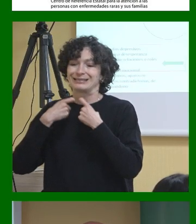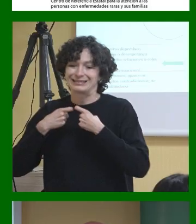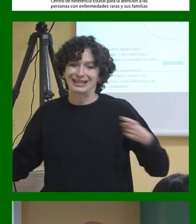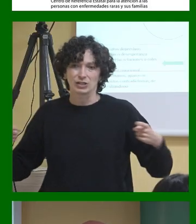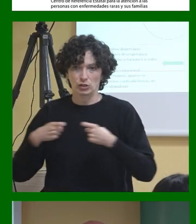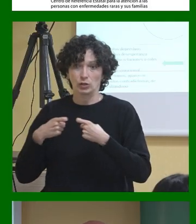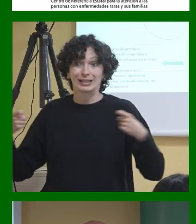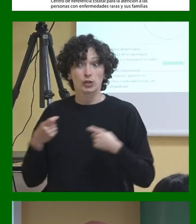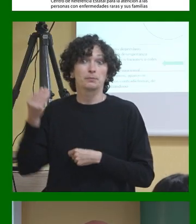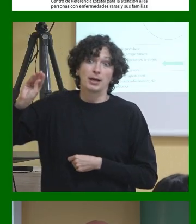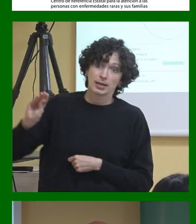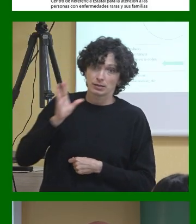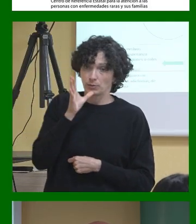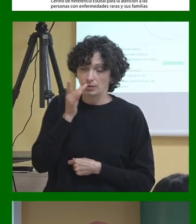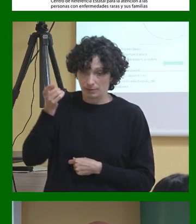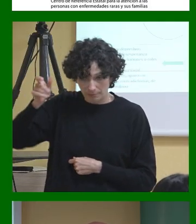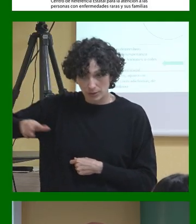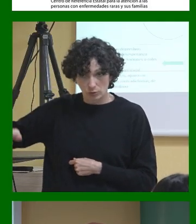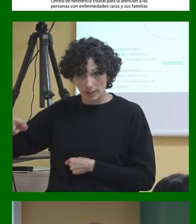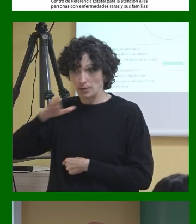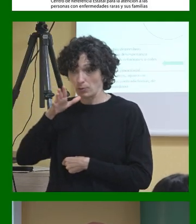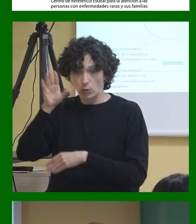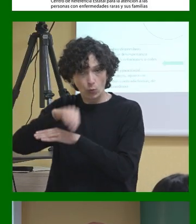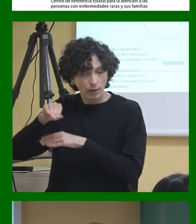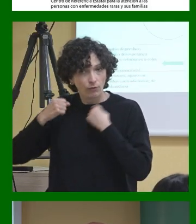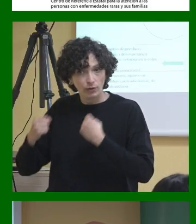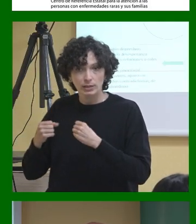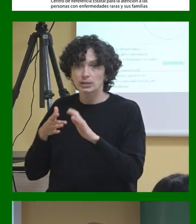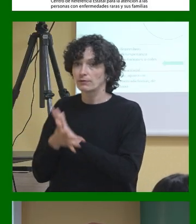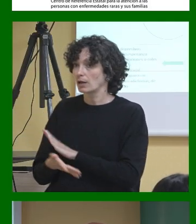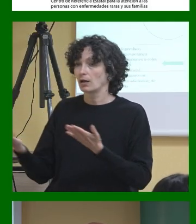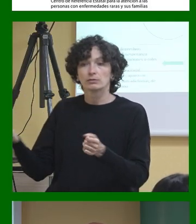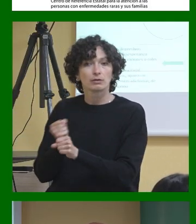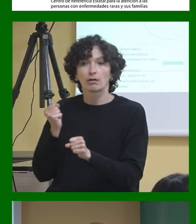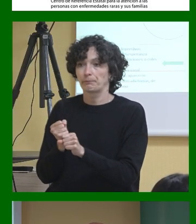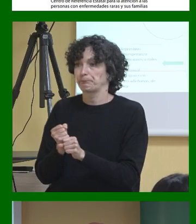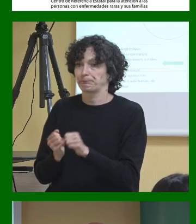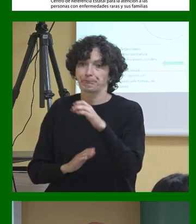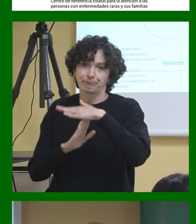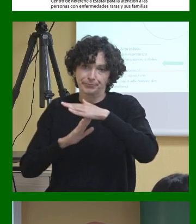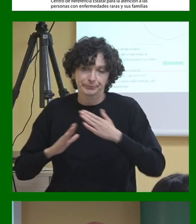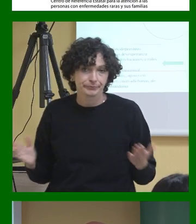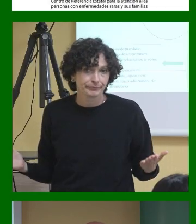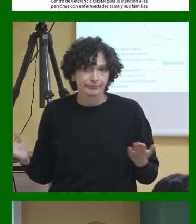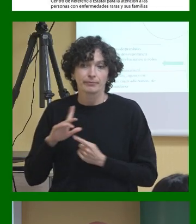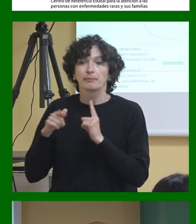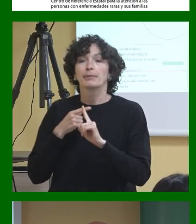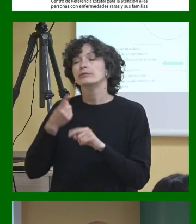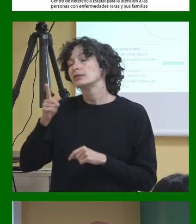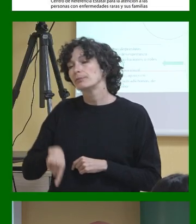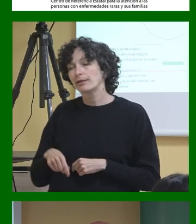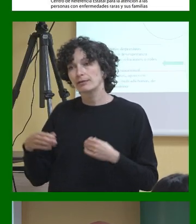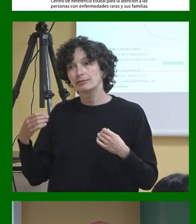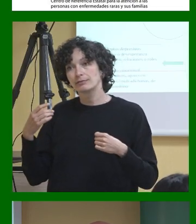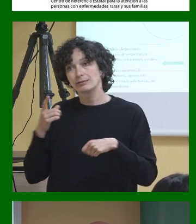tensión es añadida porque estas personas, debido al cuidado intensivo, pierden productividad, no dejan de trabajar y encima tienen que